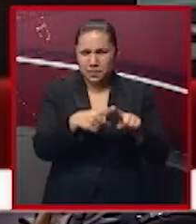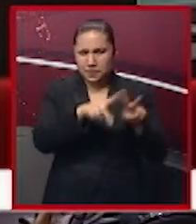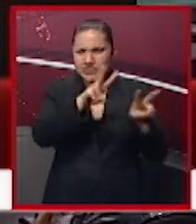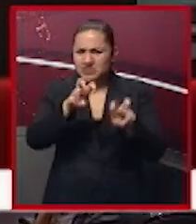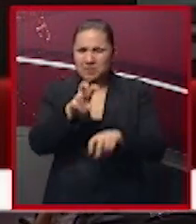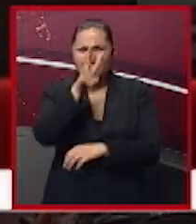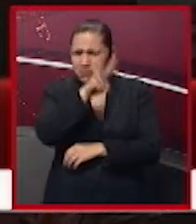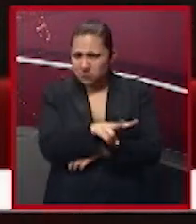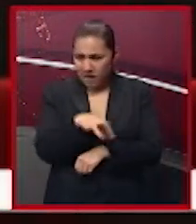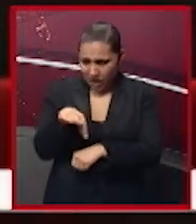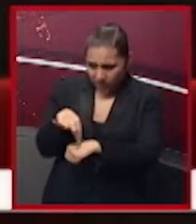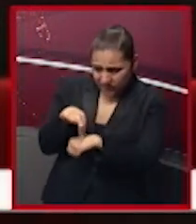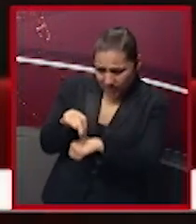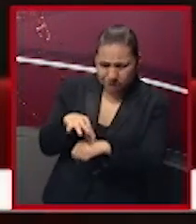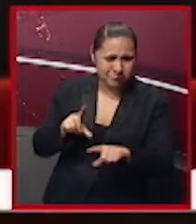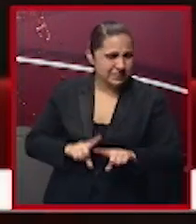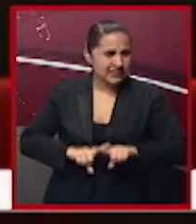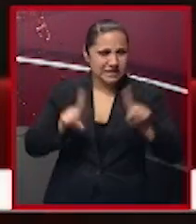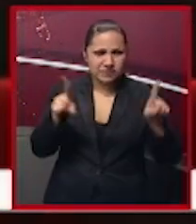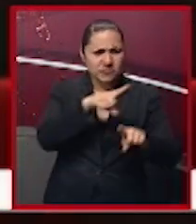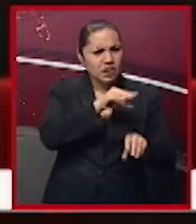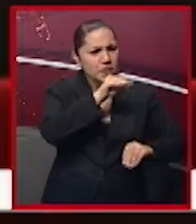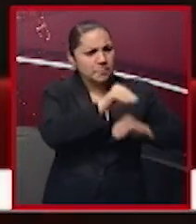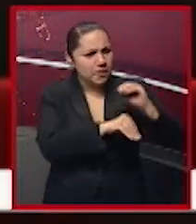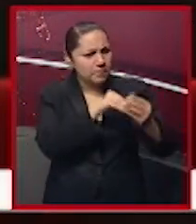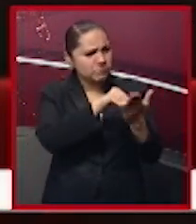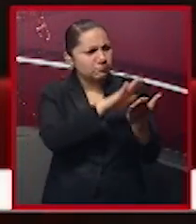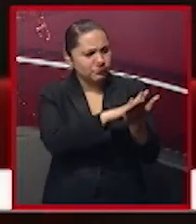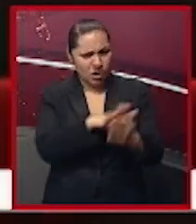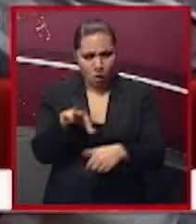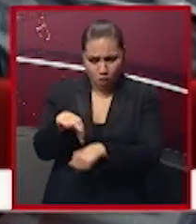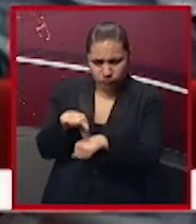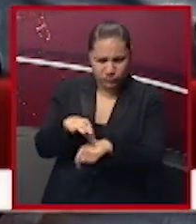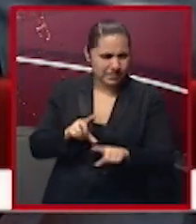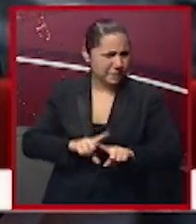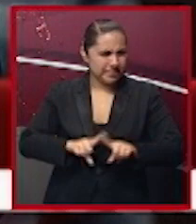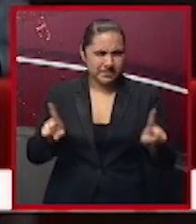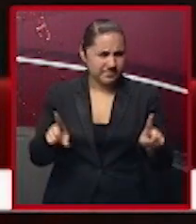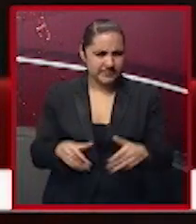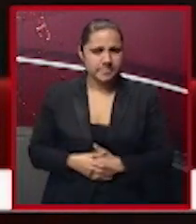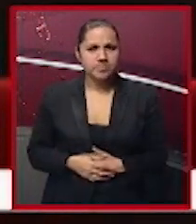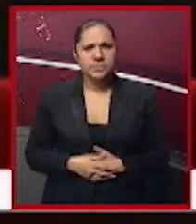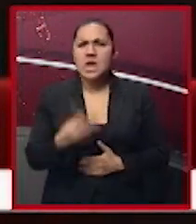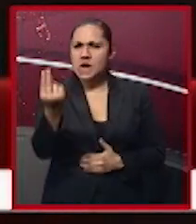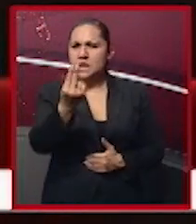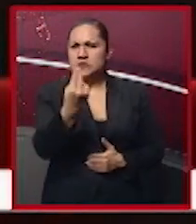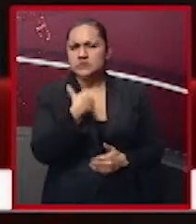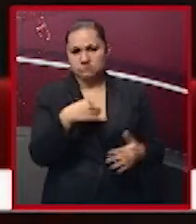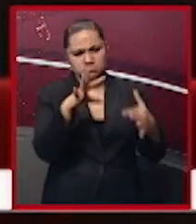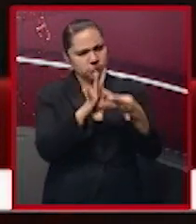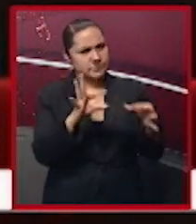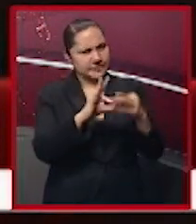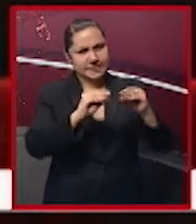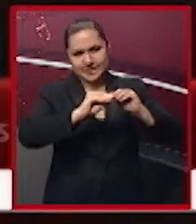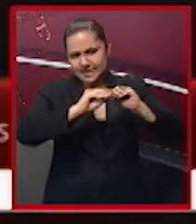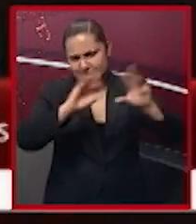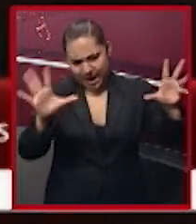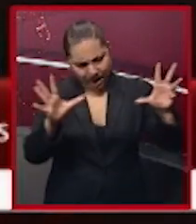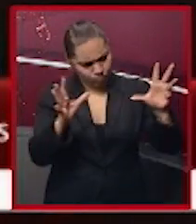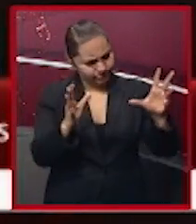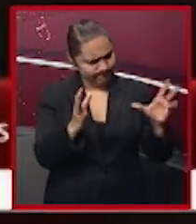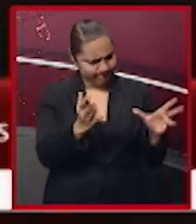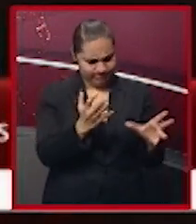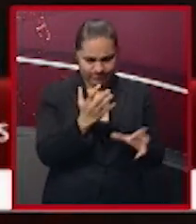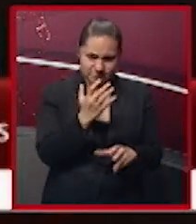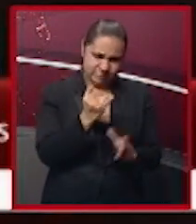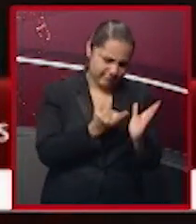coinciden con la realidad. Dulce María Corina. Hay que decirlo con claridad y firmeza. El gobierno